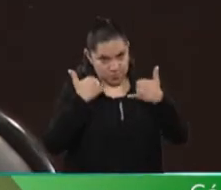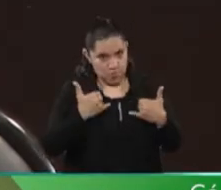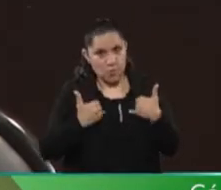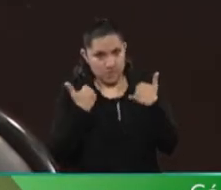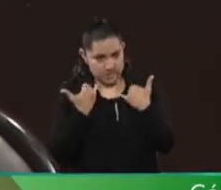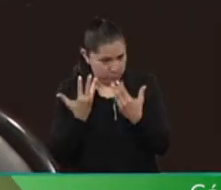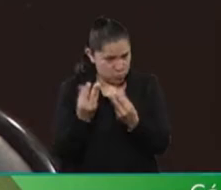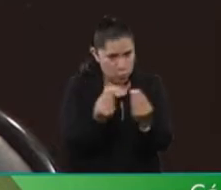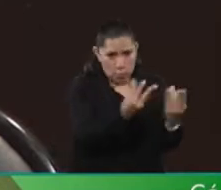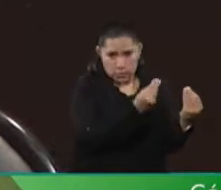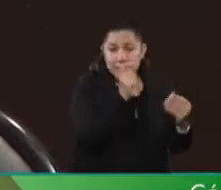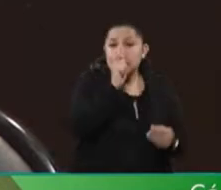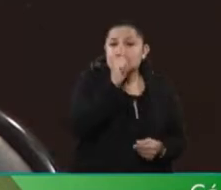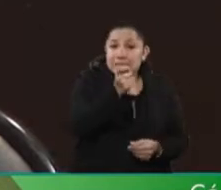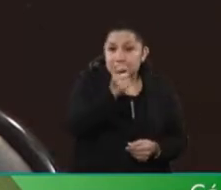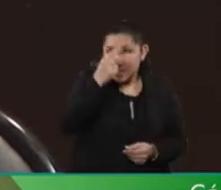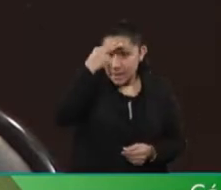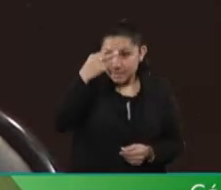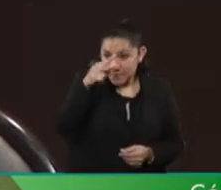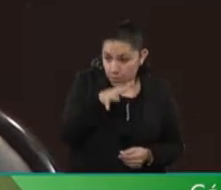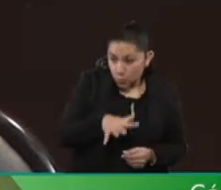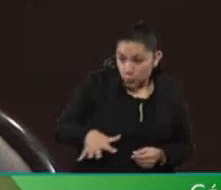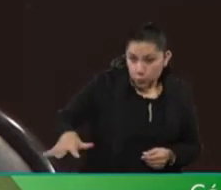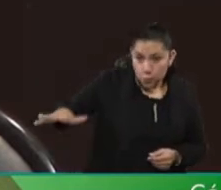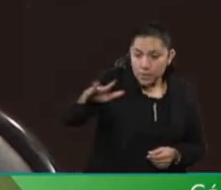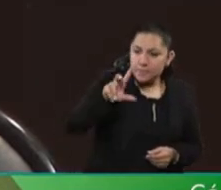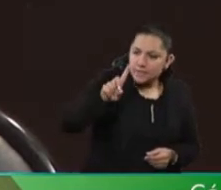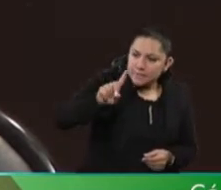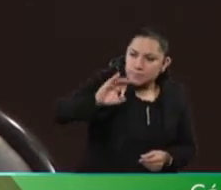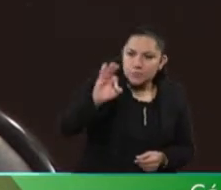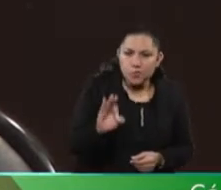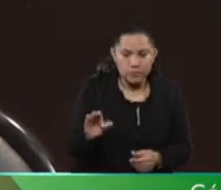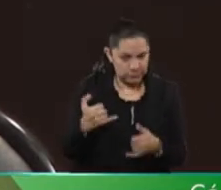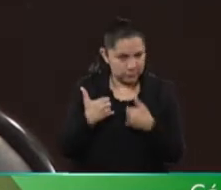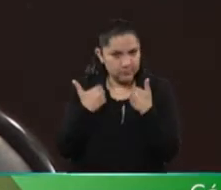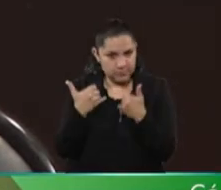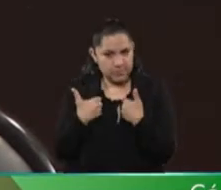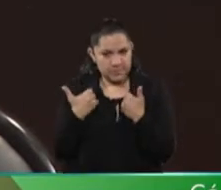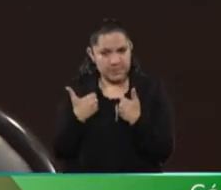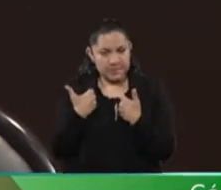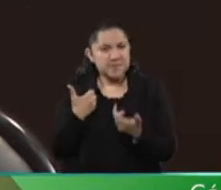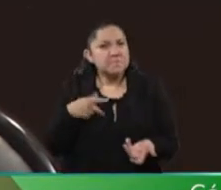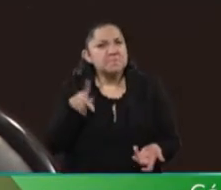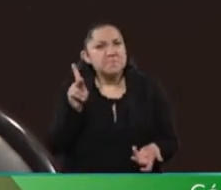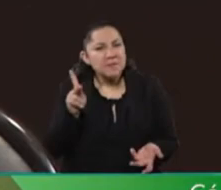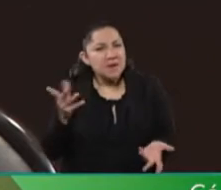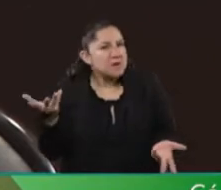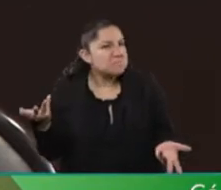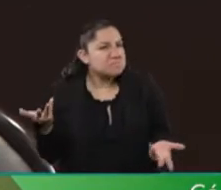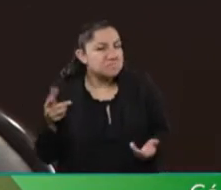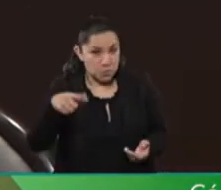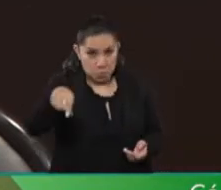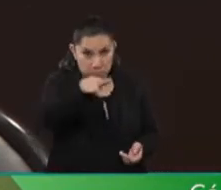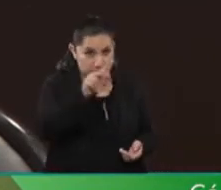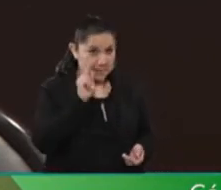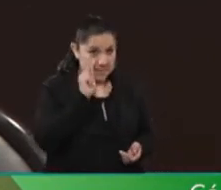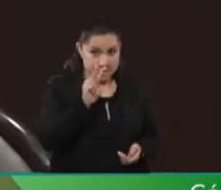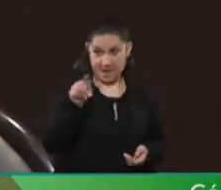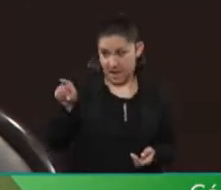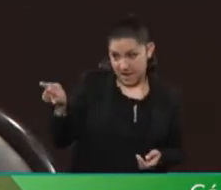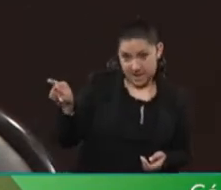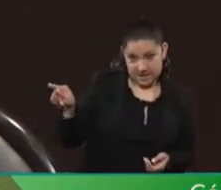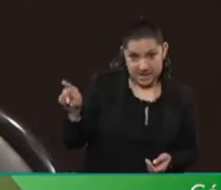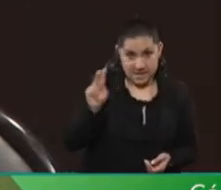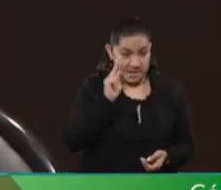somos el 30% del país Pero saben qué volteen a su derecha volteen a